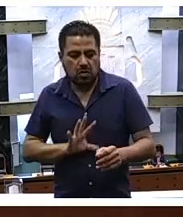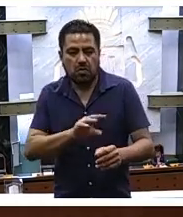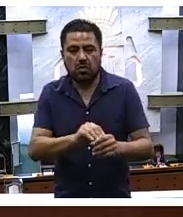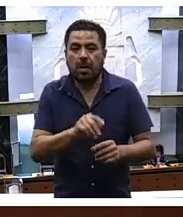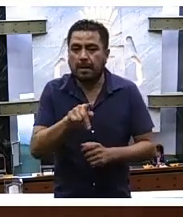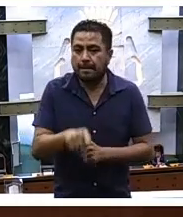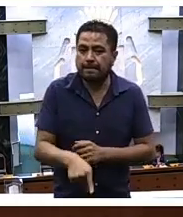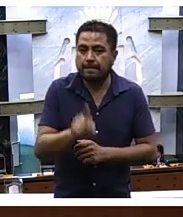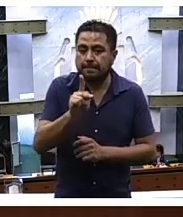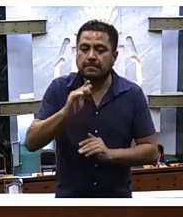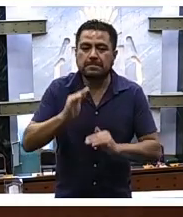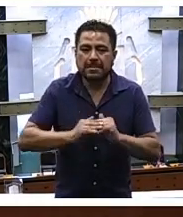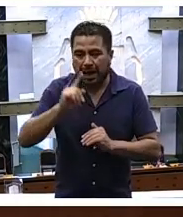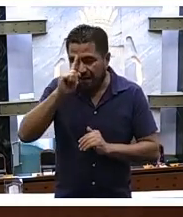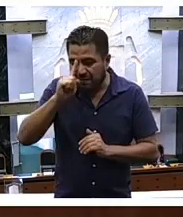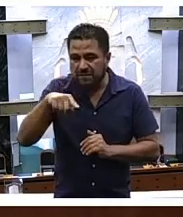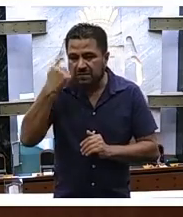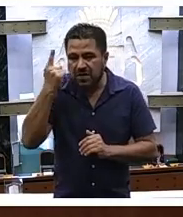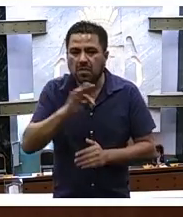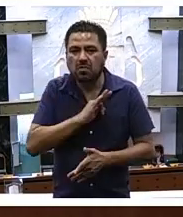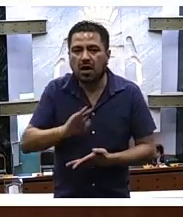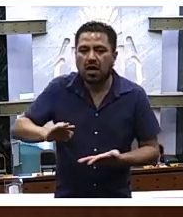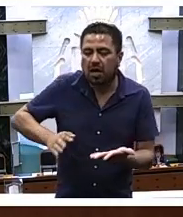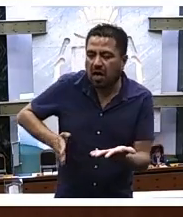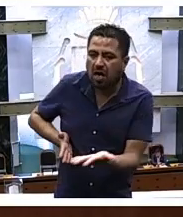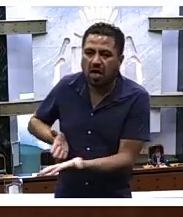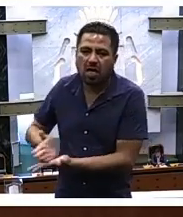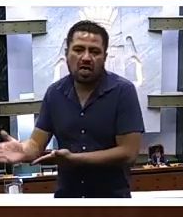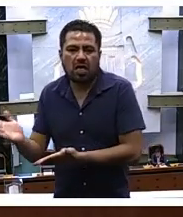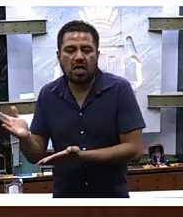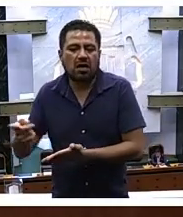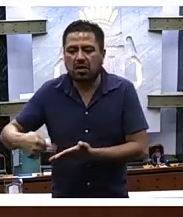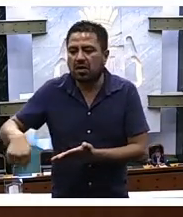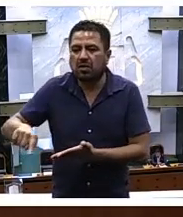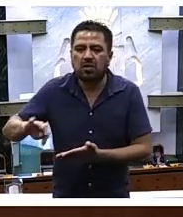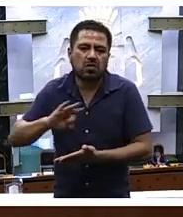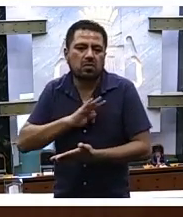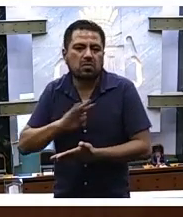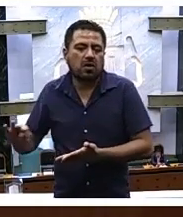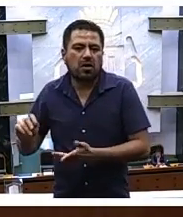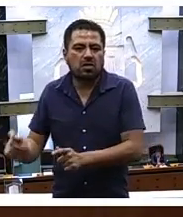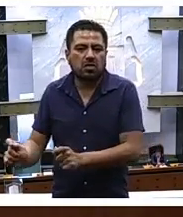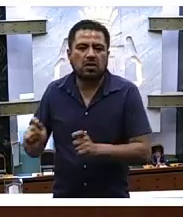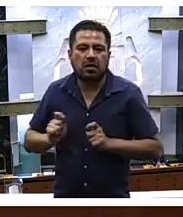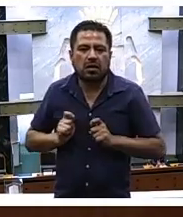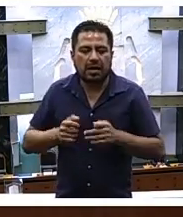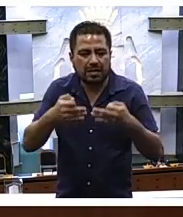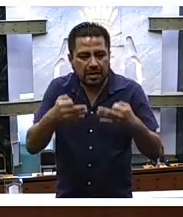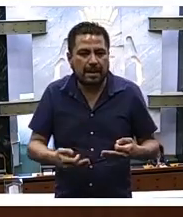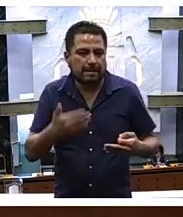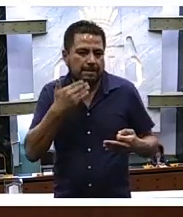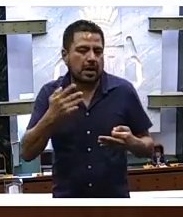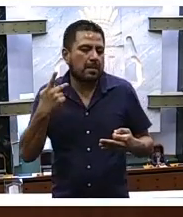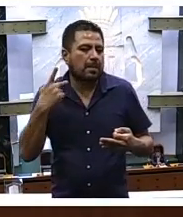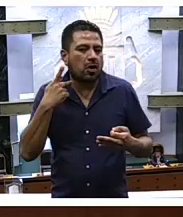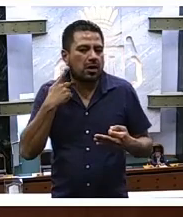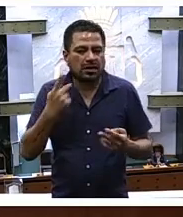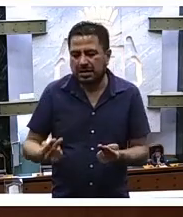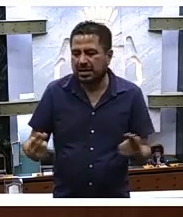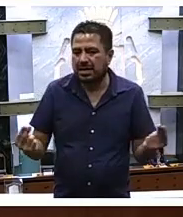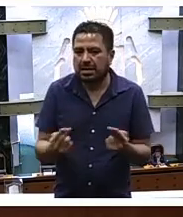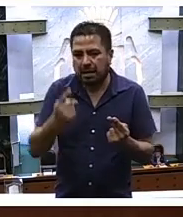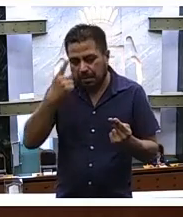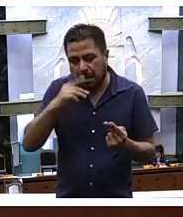su vez facilita el hecho de corromper a las autoridades que podrían brindarnos la legitimación política que necesitamos